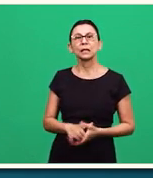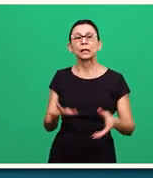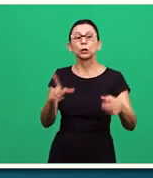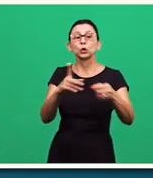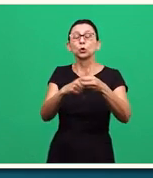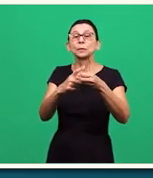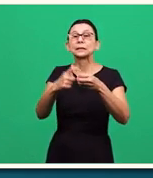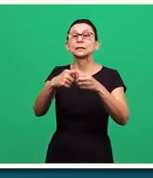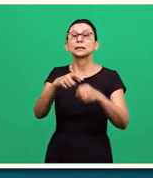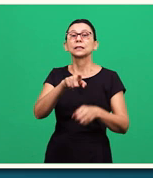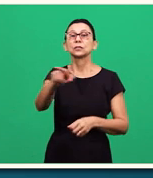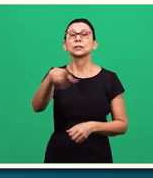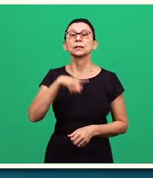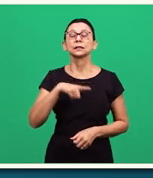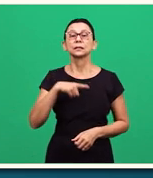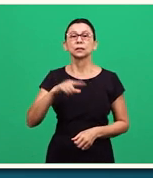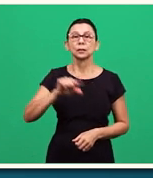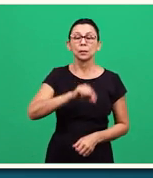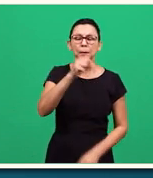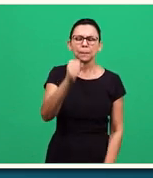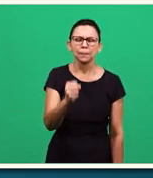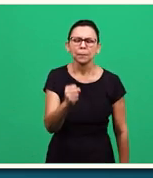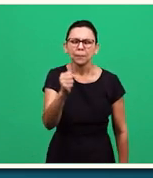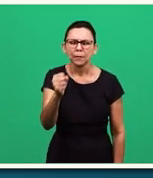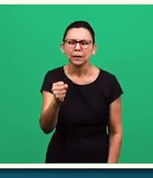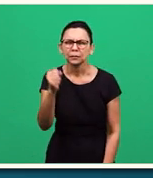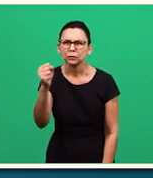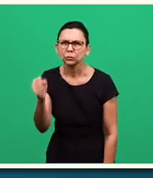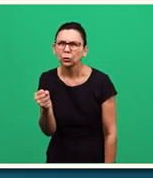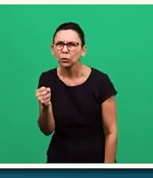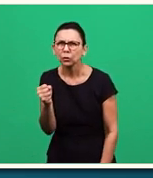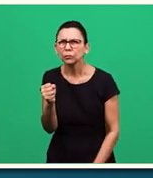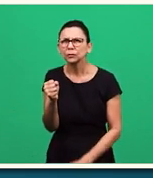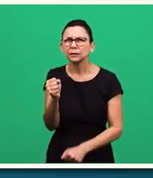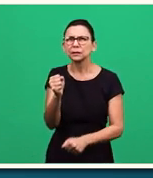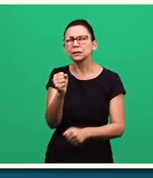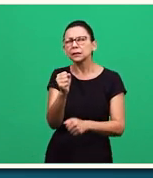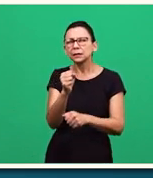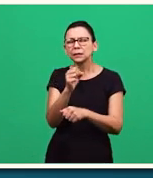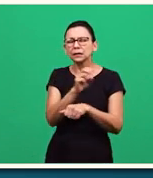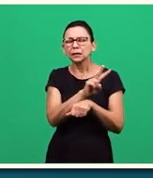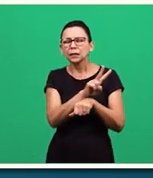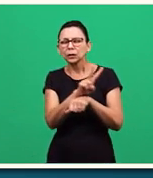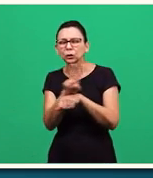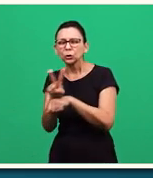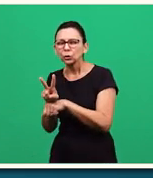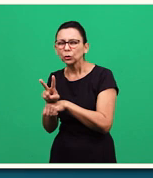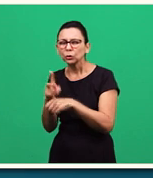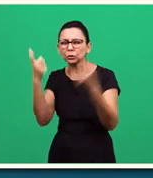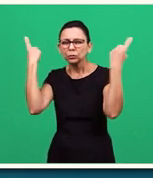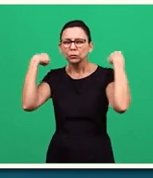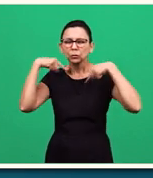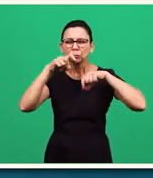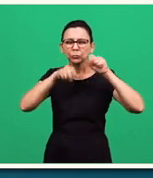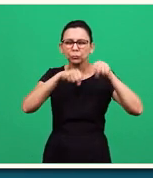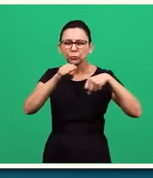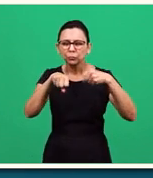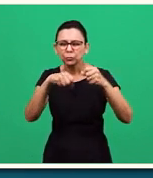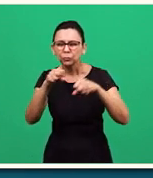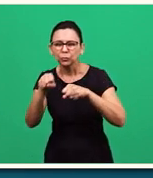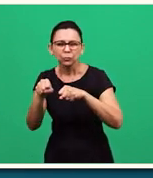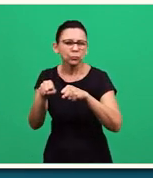región que velaban y guardaban las vigilias de la noche sobre su rebaño. Y